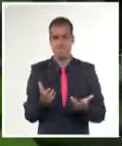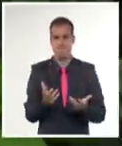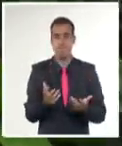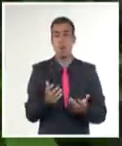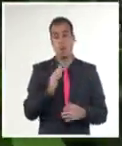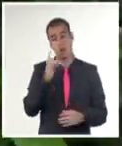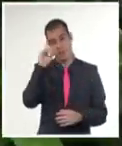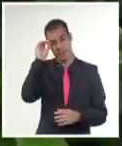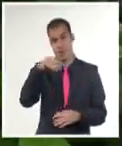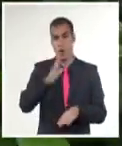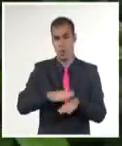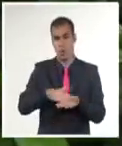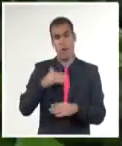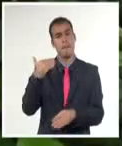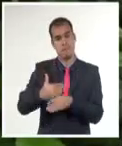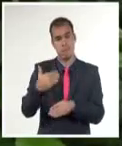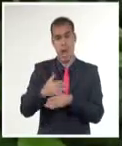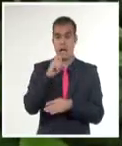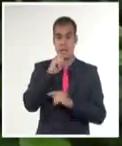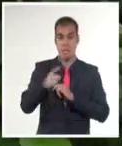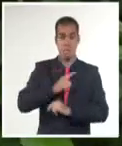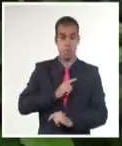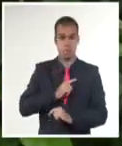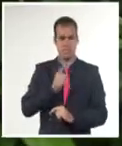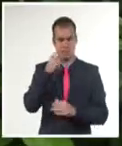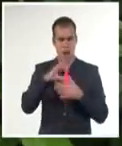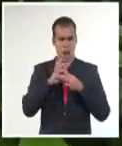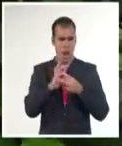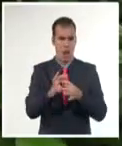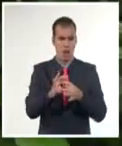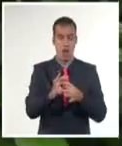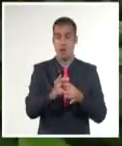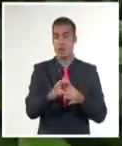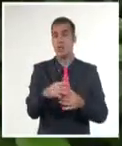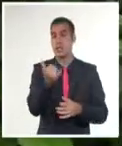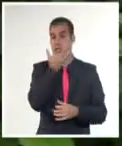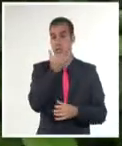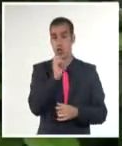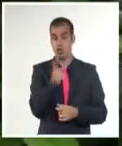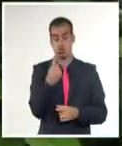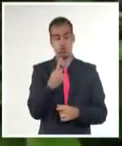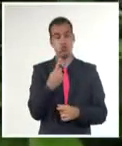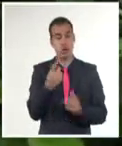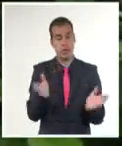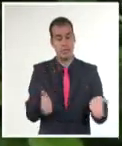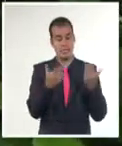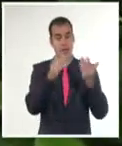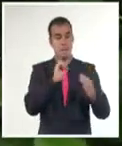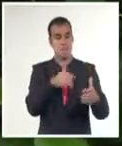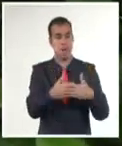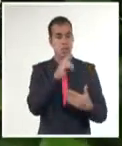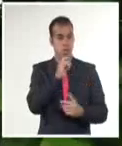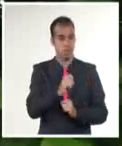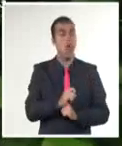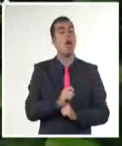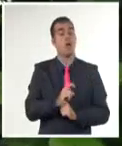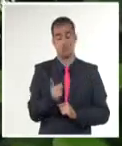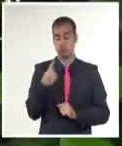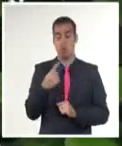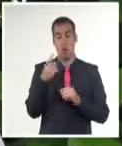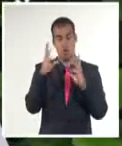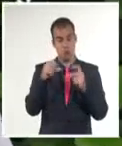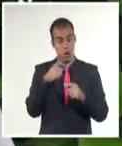bloqueo que se ha agudizado y afectaron en gran medida el desarrollo y el movimiento de la empresa. No obstante, los resultados hoy del